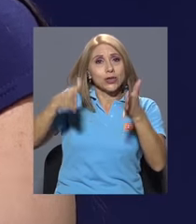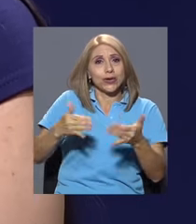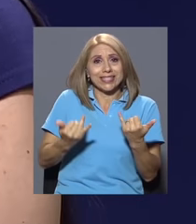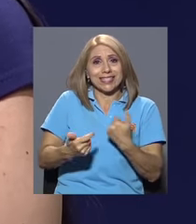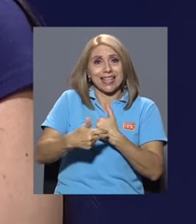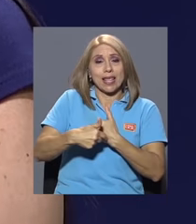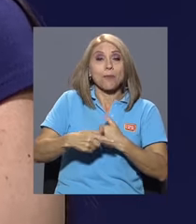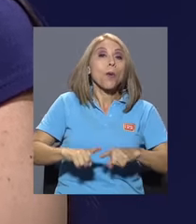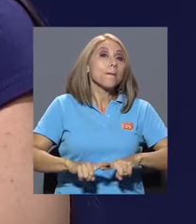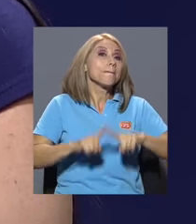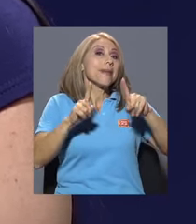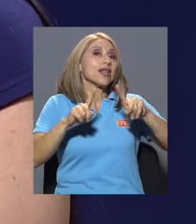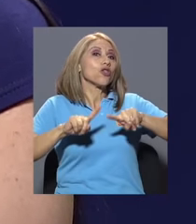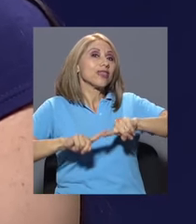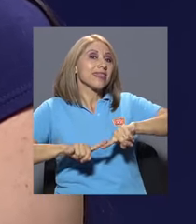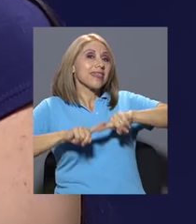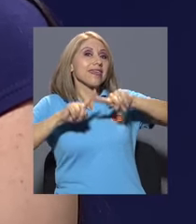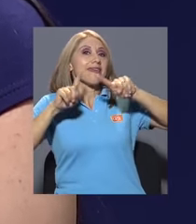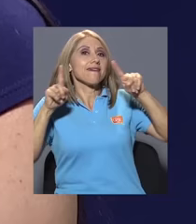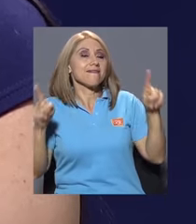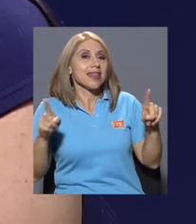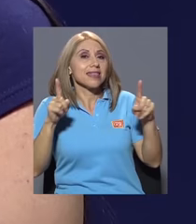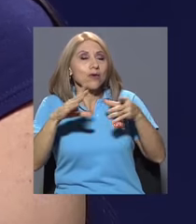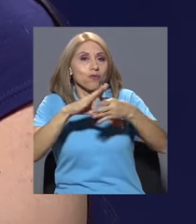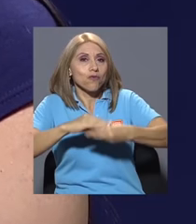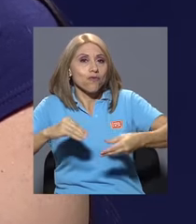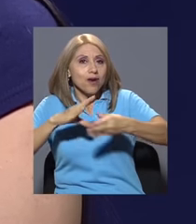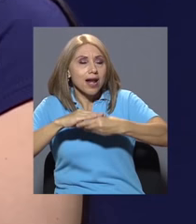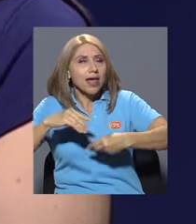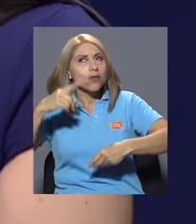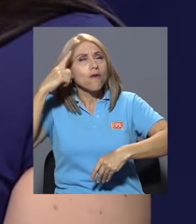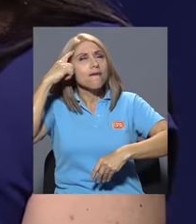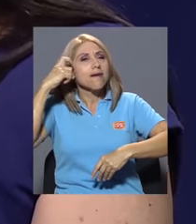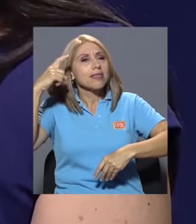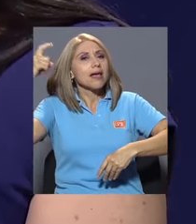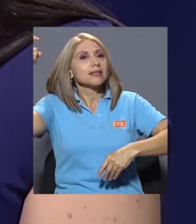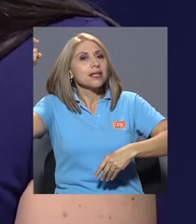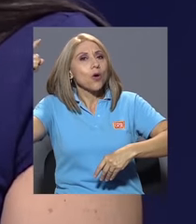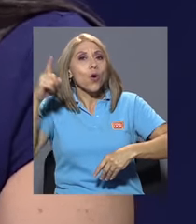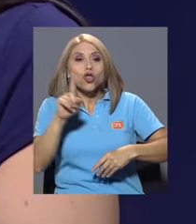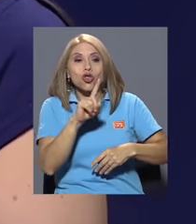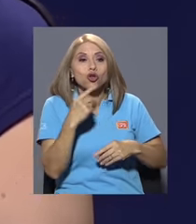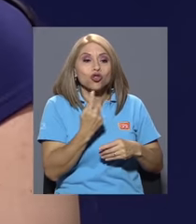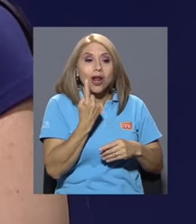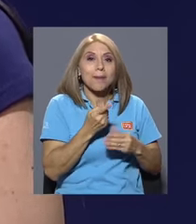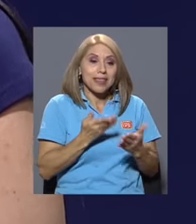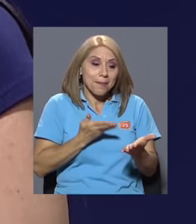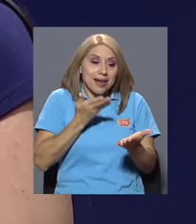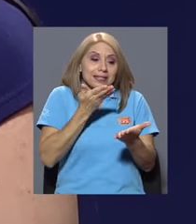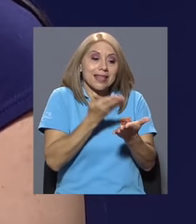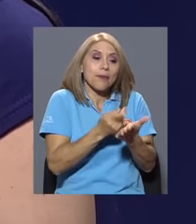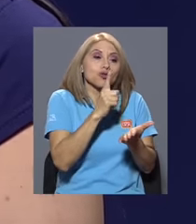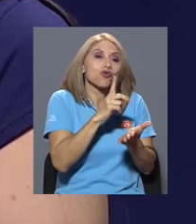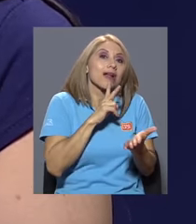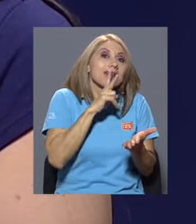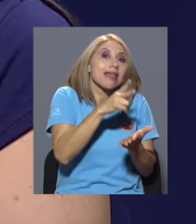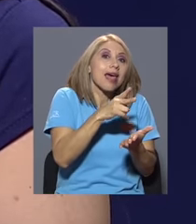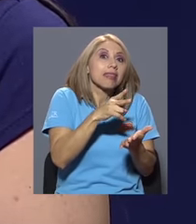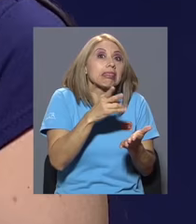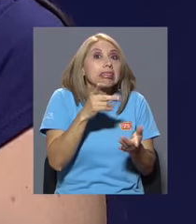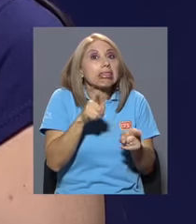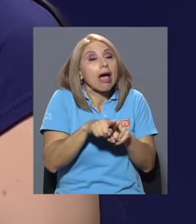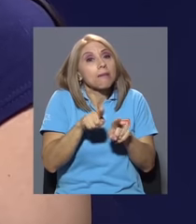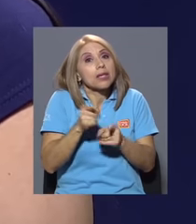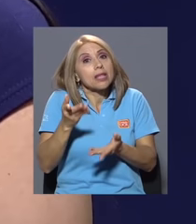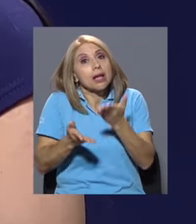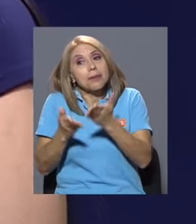cambio, en un relato fantástico, comenzamos con jugar con la posibilidad de que no solamente existe esta realidad, sino otra realidad. Esa otra